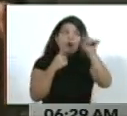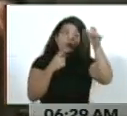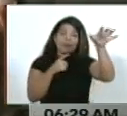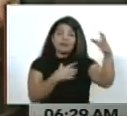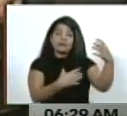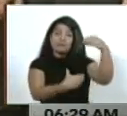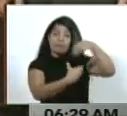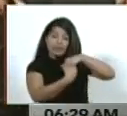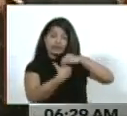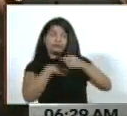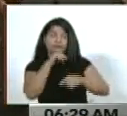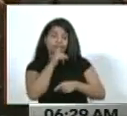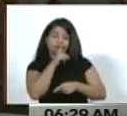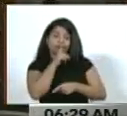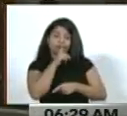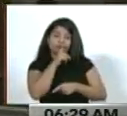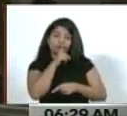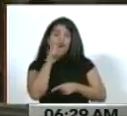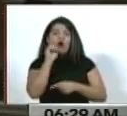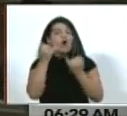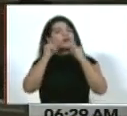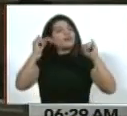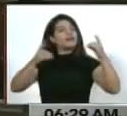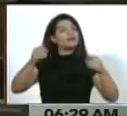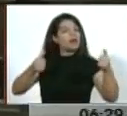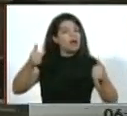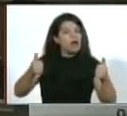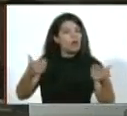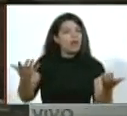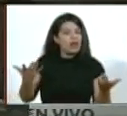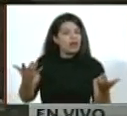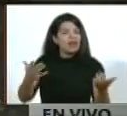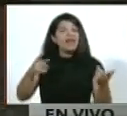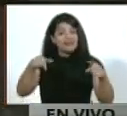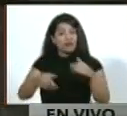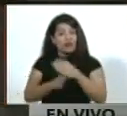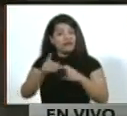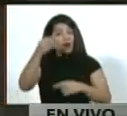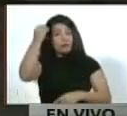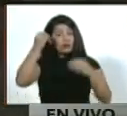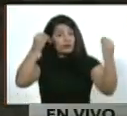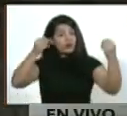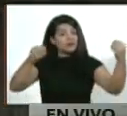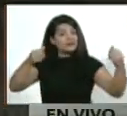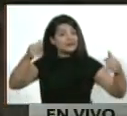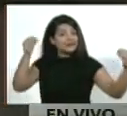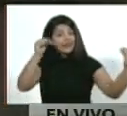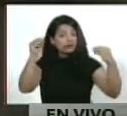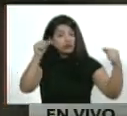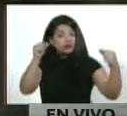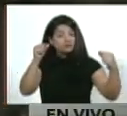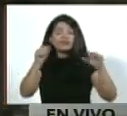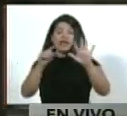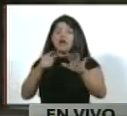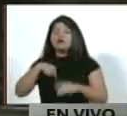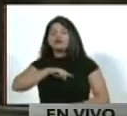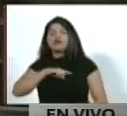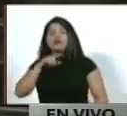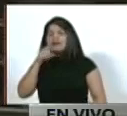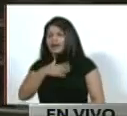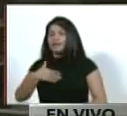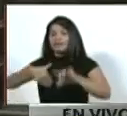Se sigue debatiendo. Se sigue debatiendo la integración versus